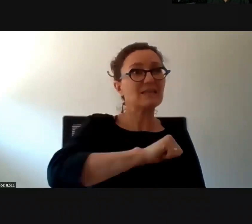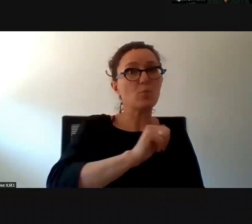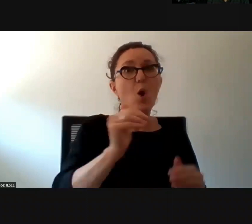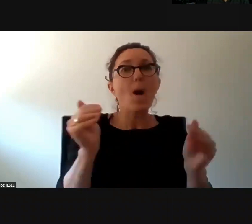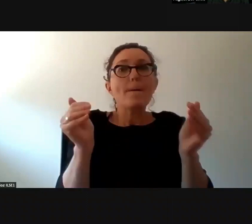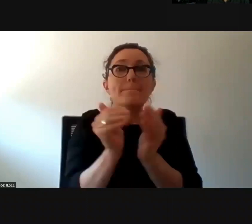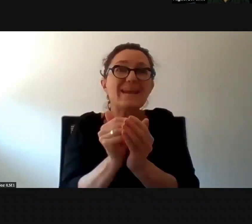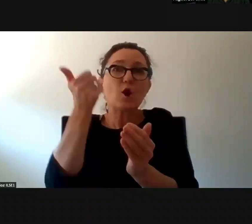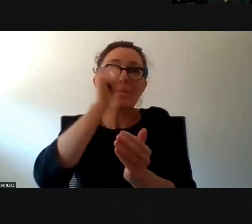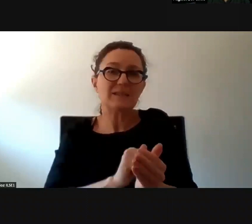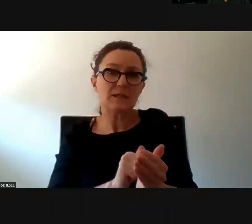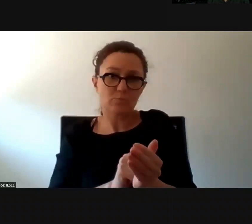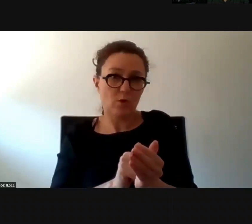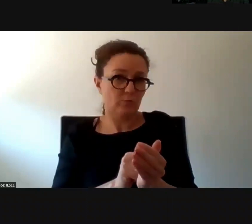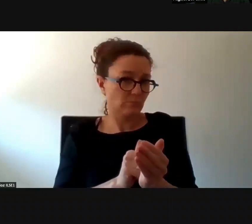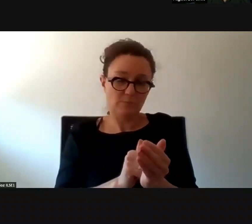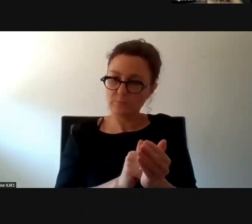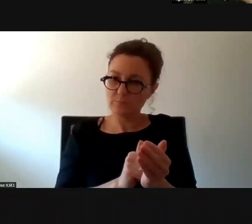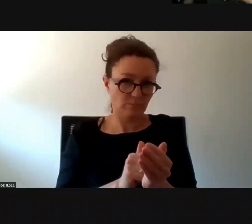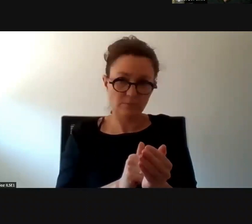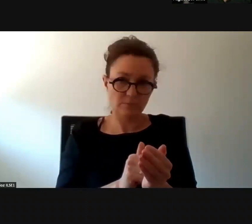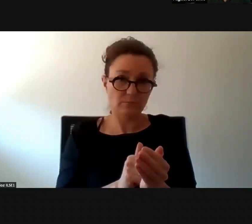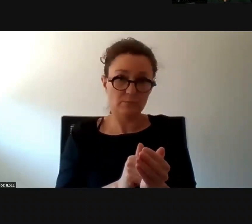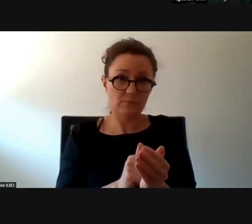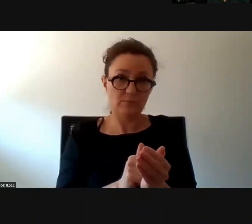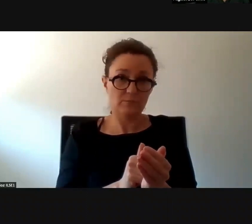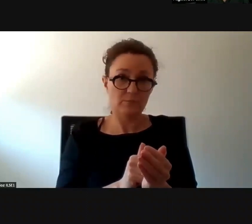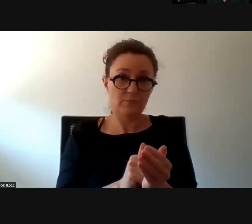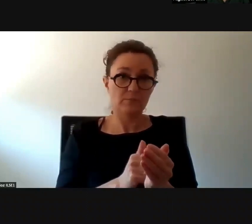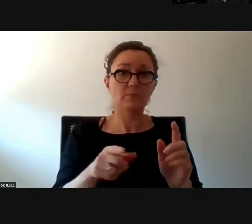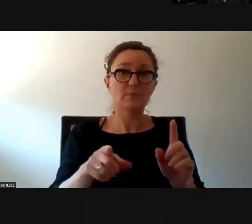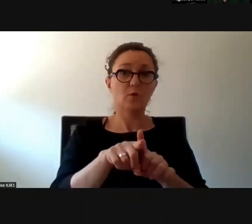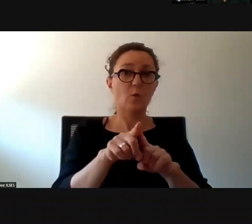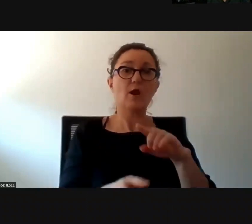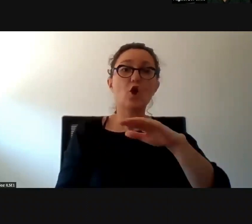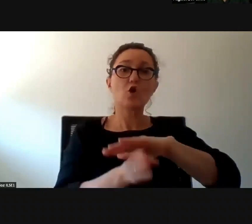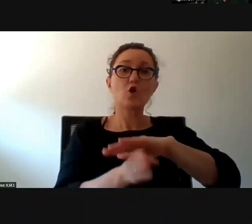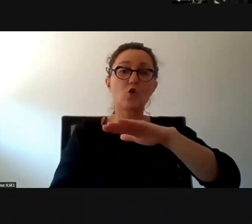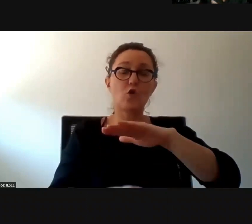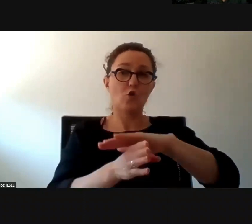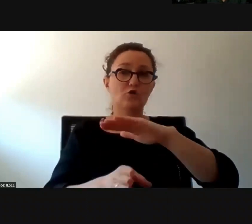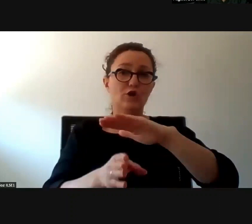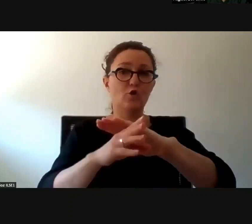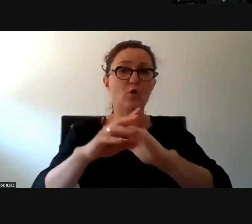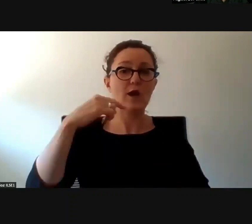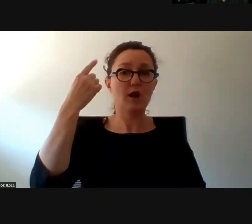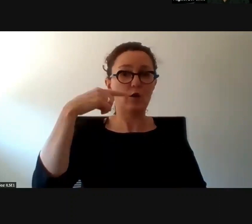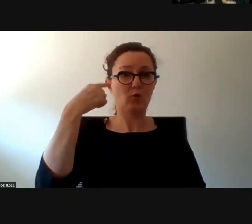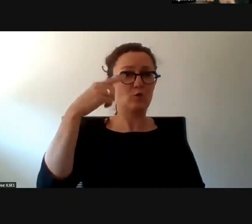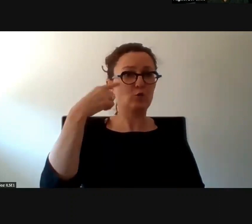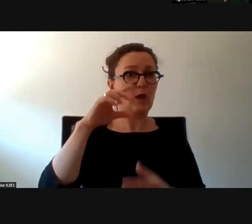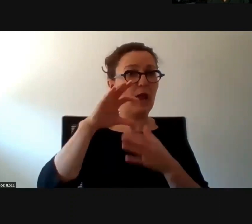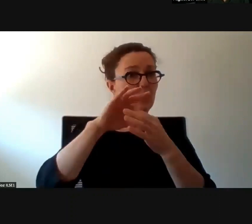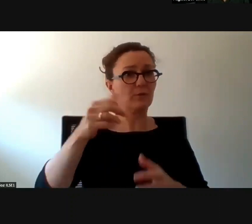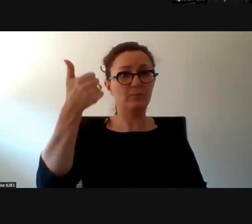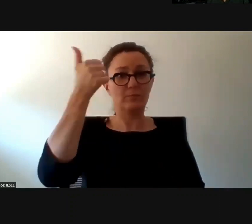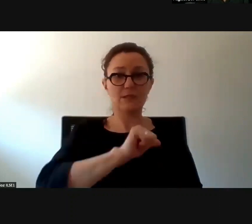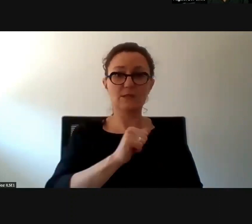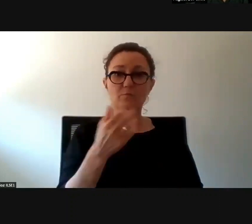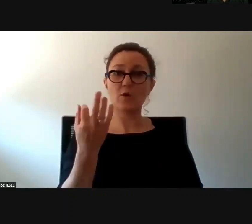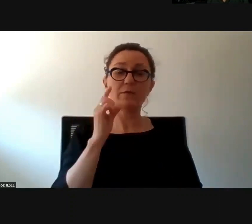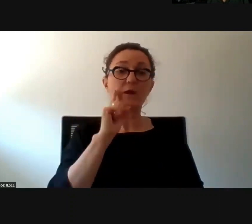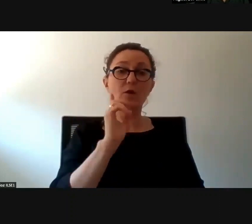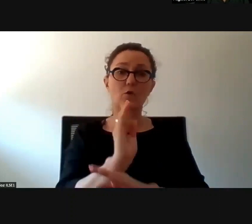expresión micro es el suficiente para mantener lo macro de toda la construcción cultural. Luego hay que estar muy atentas a lo que